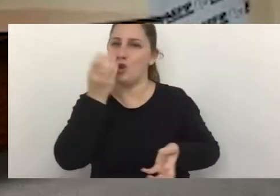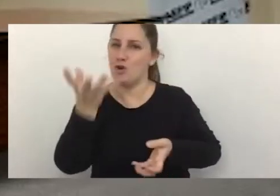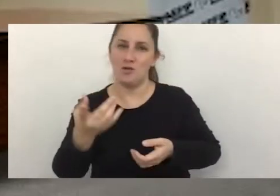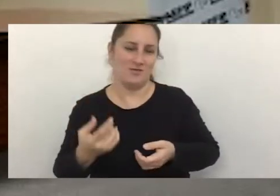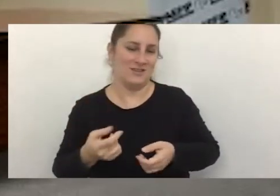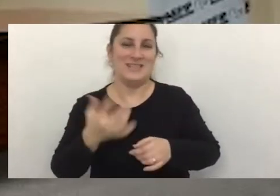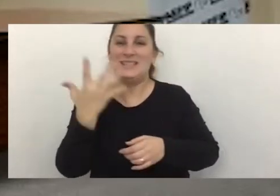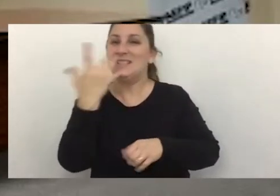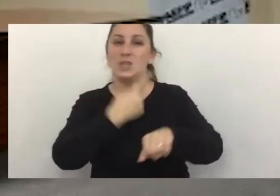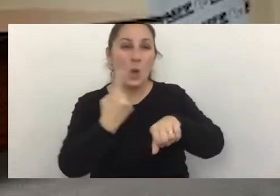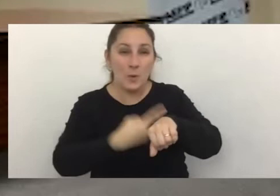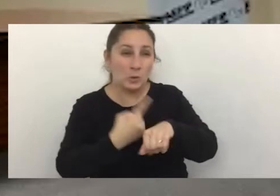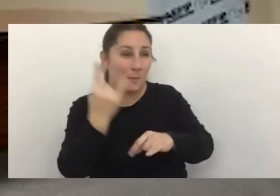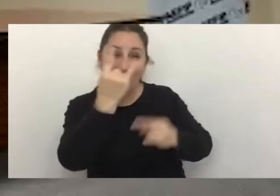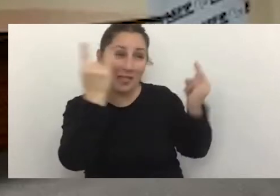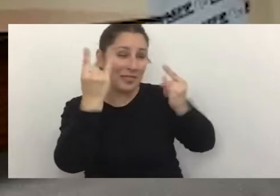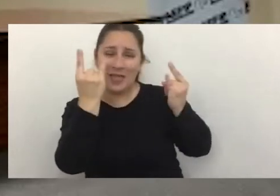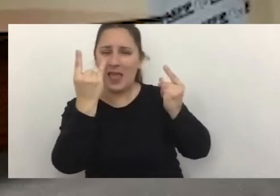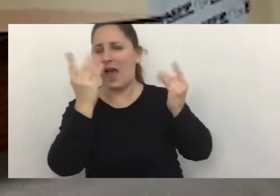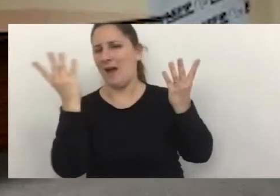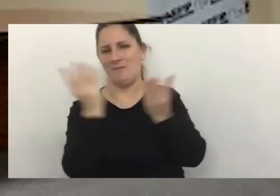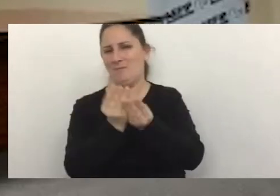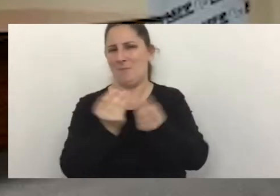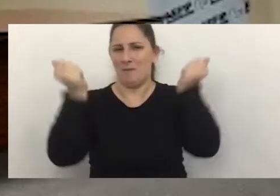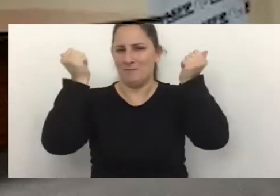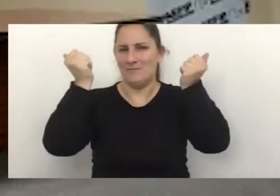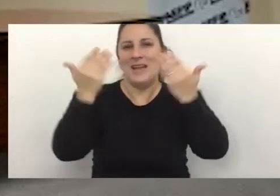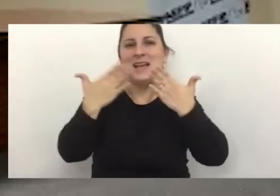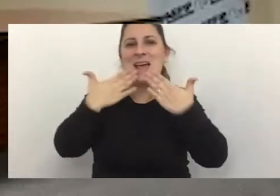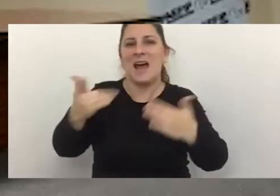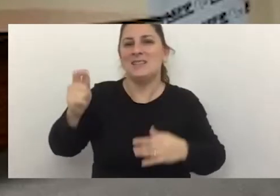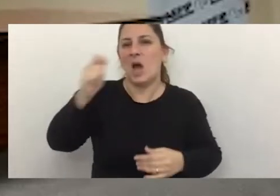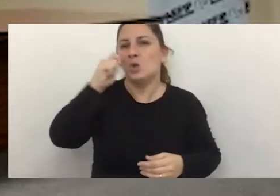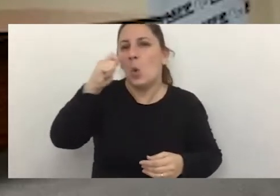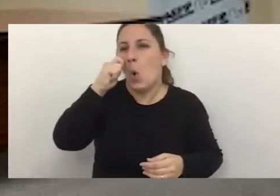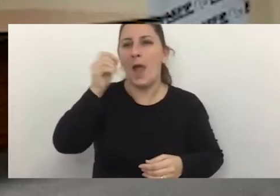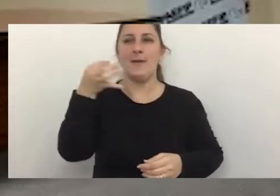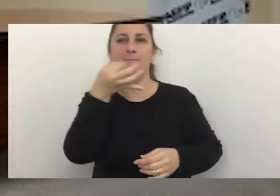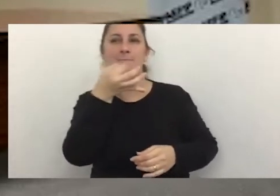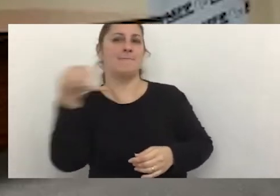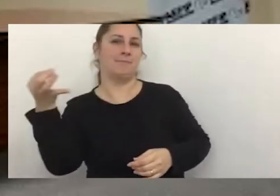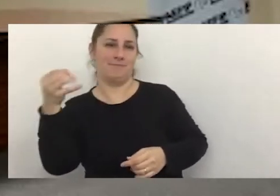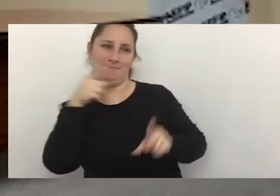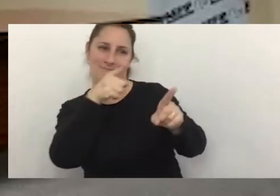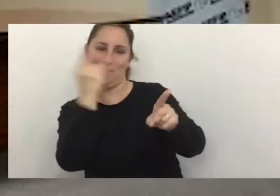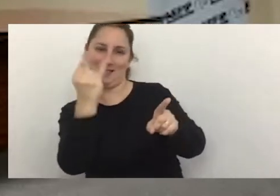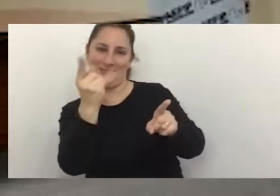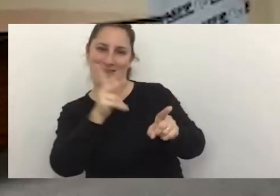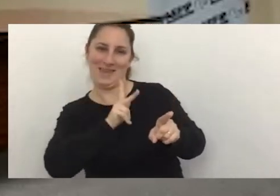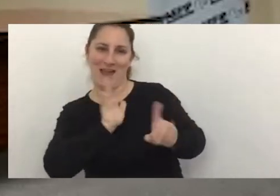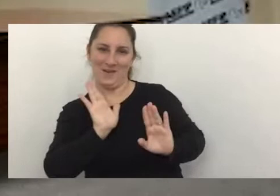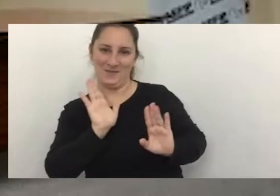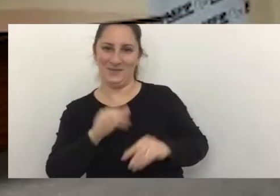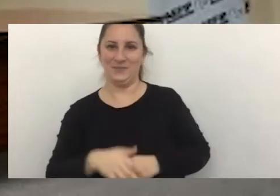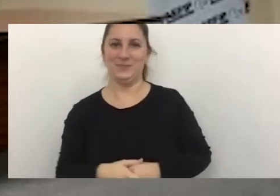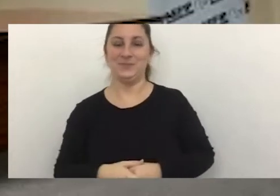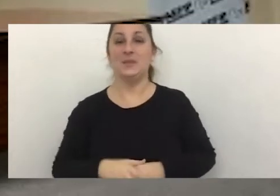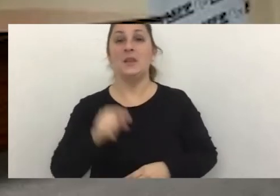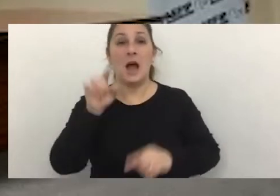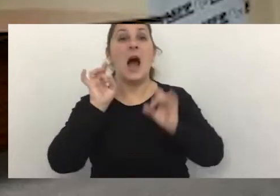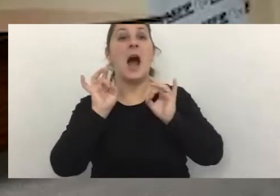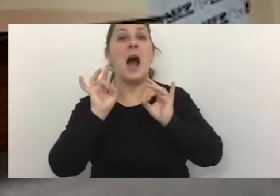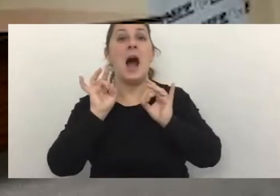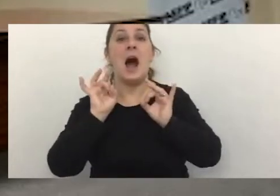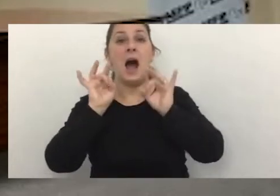minutos, cualquier mentira que uno escucha, la chequea y dice, no, esto no es así. Y en Austria